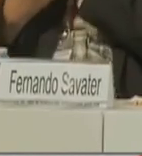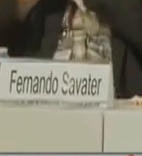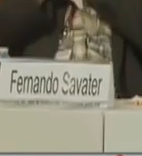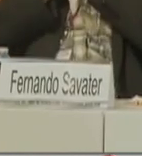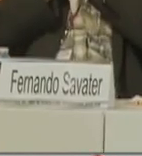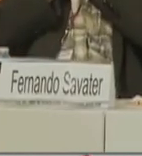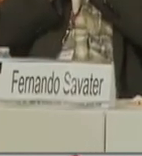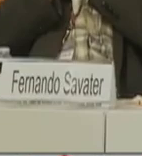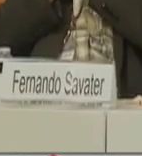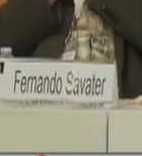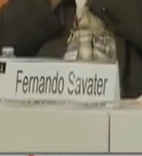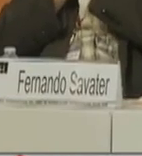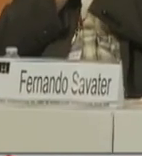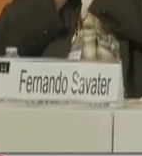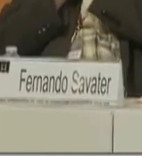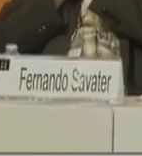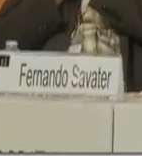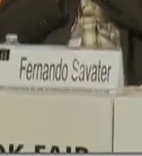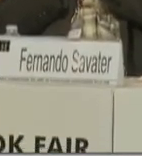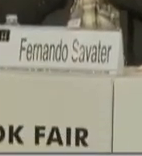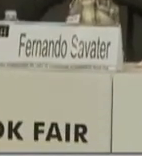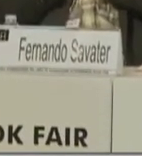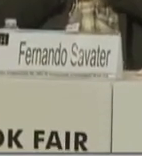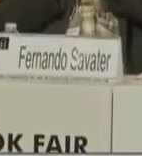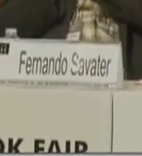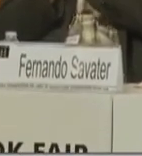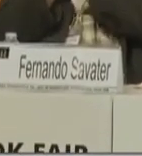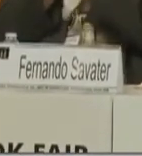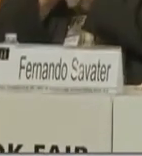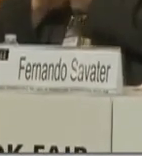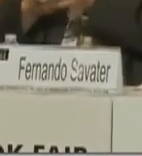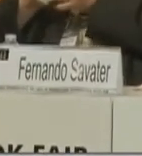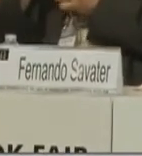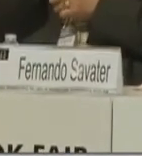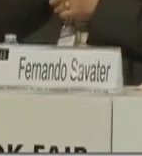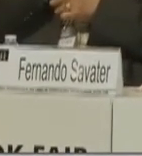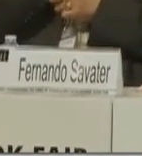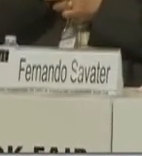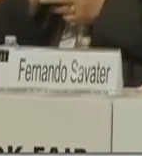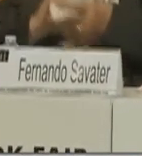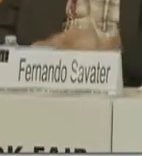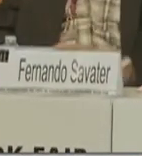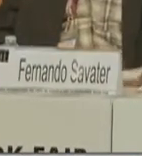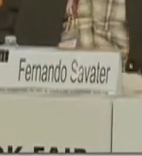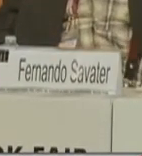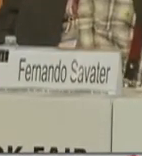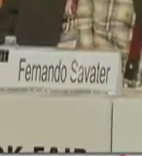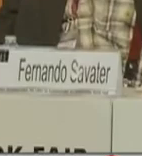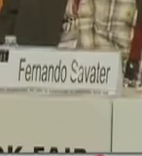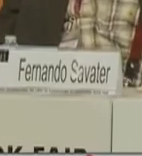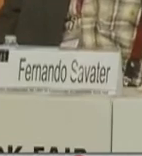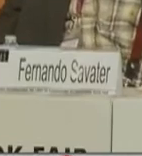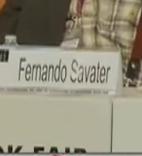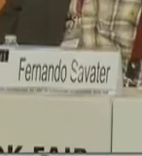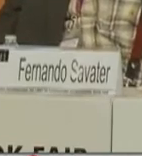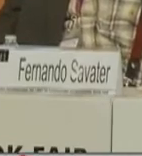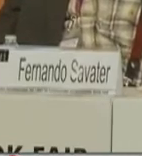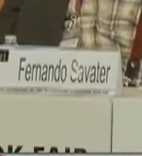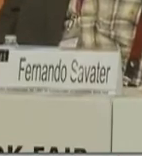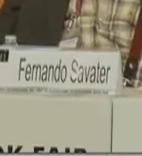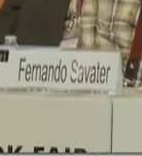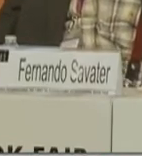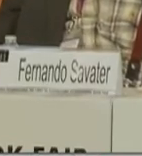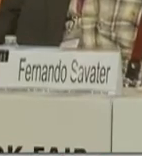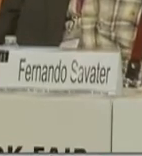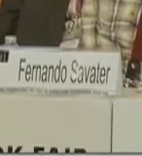figura excepcional de Fernando Savater, tanto en su compromiso con causas sociales